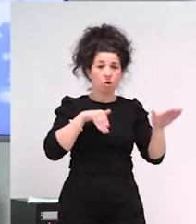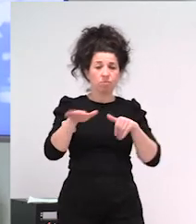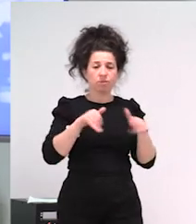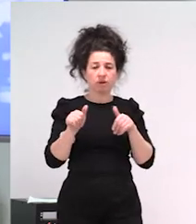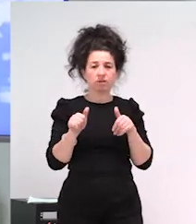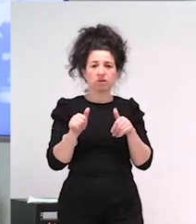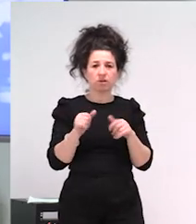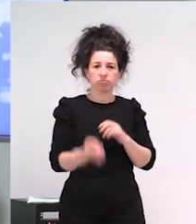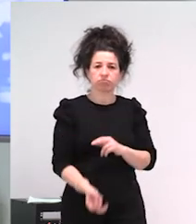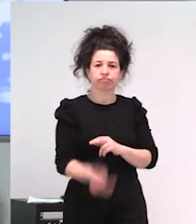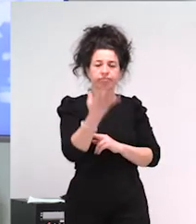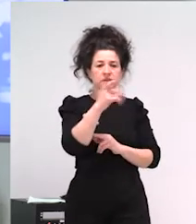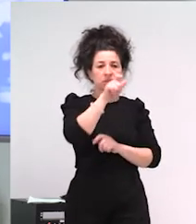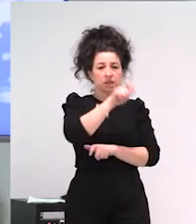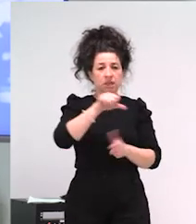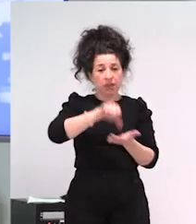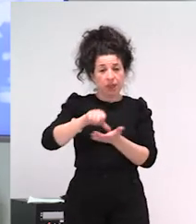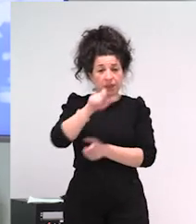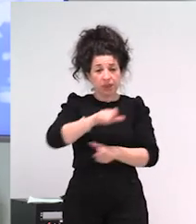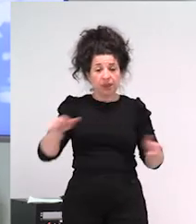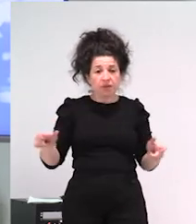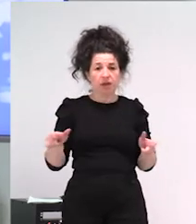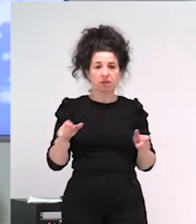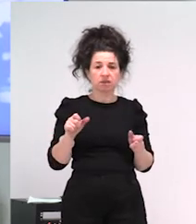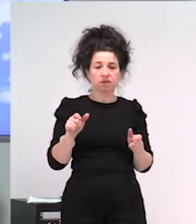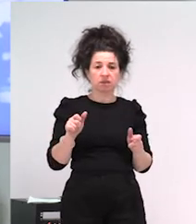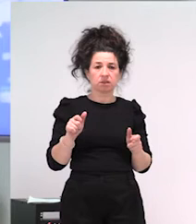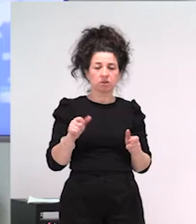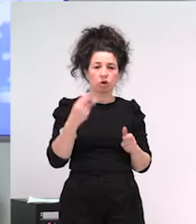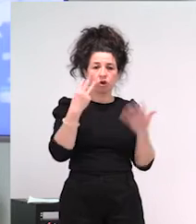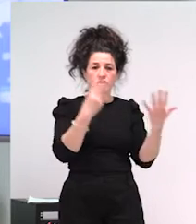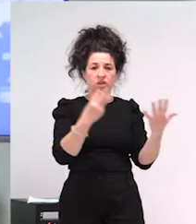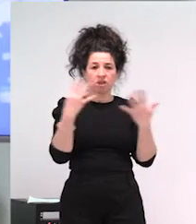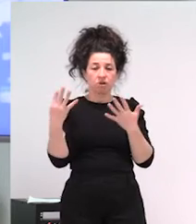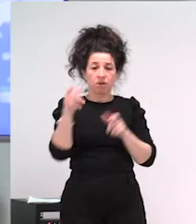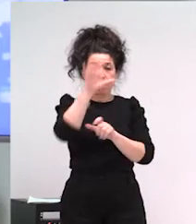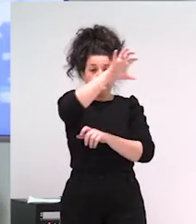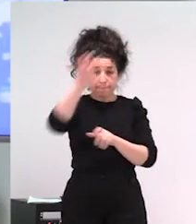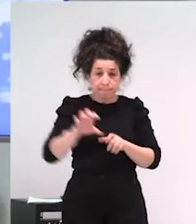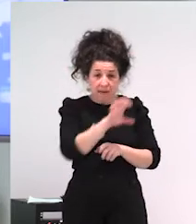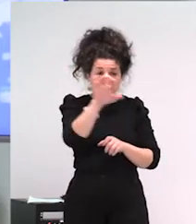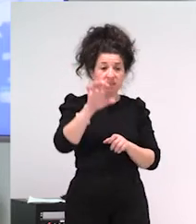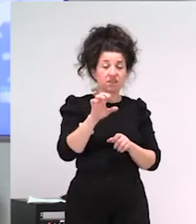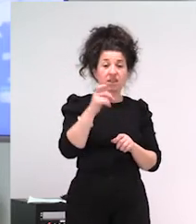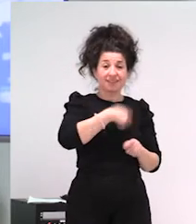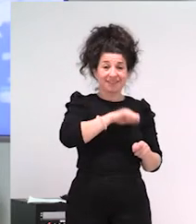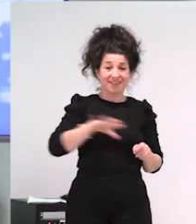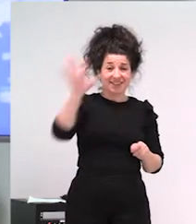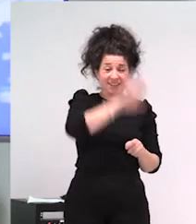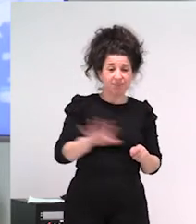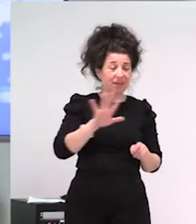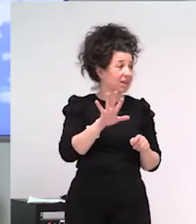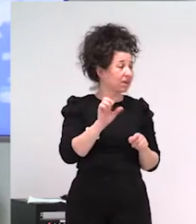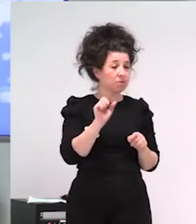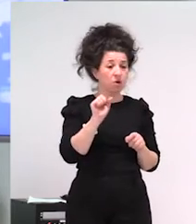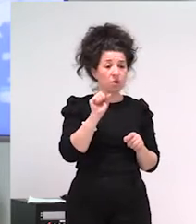1.000 ciudades en 89 países y hubo 45 concentraciones en todo el Estado español. Estamos hablando